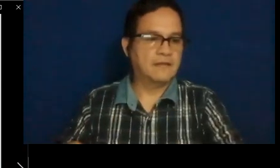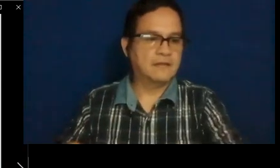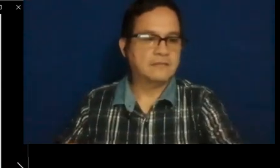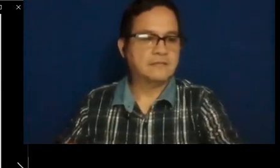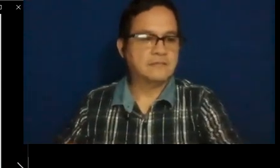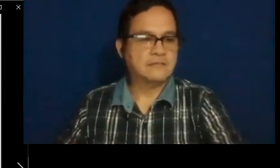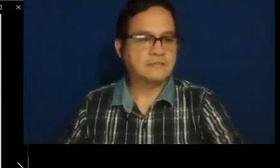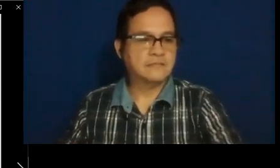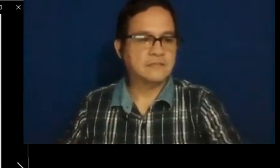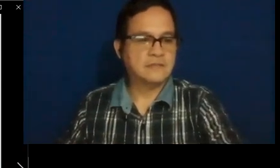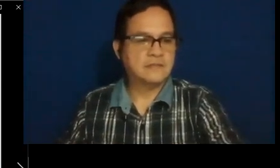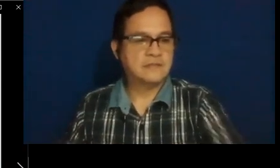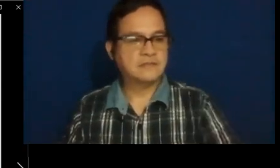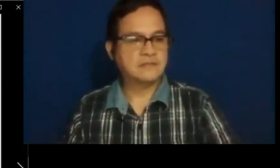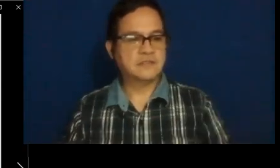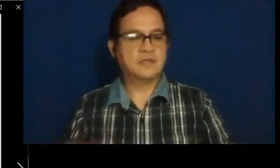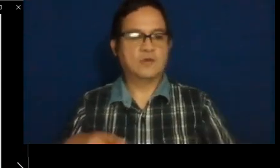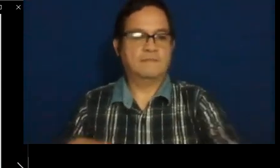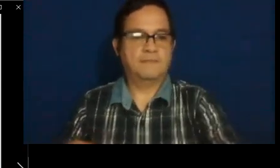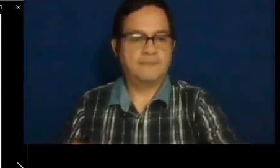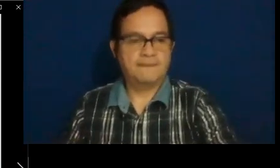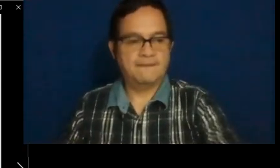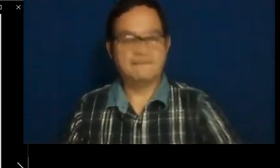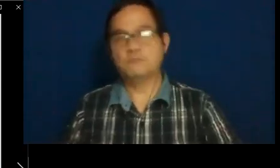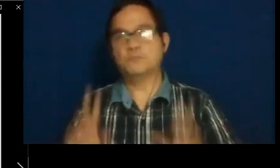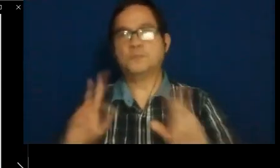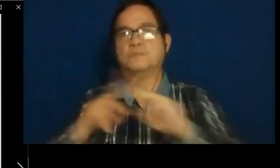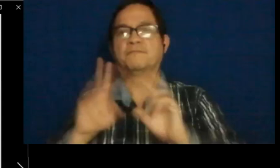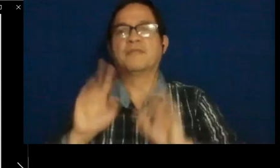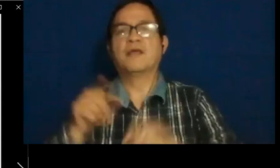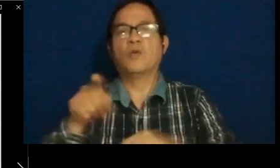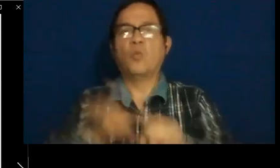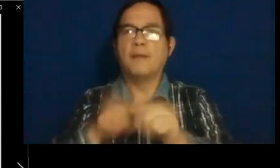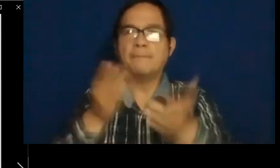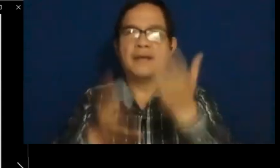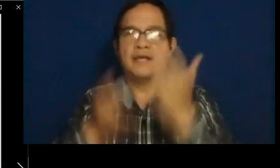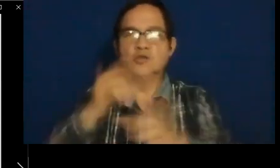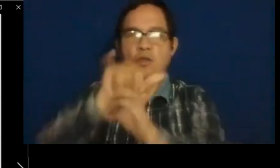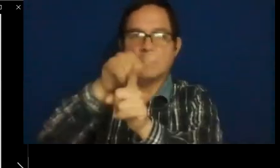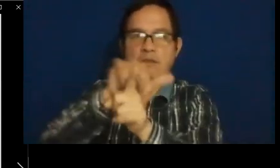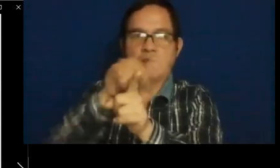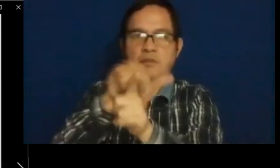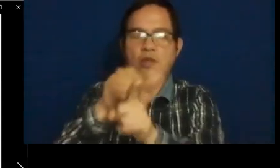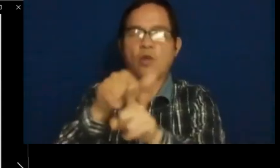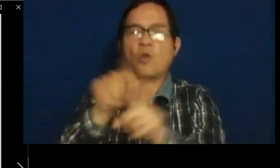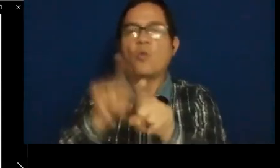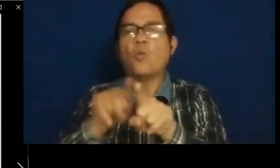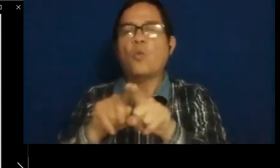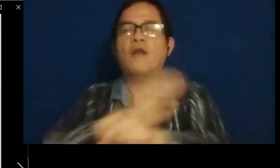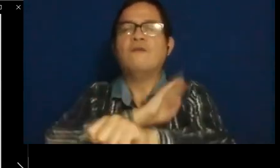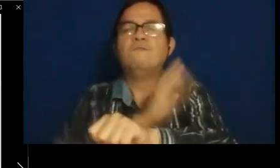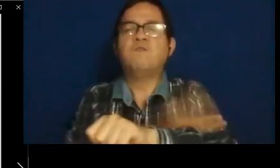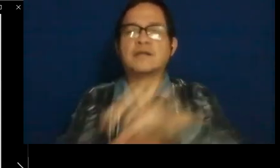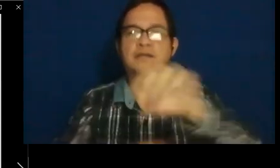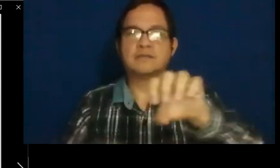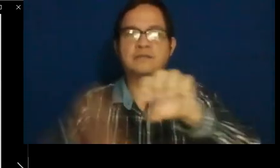de fuerzas gracias a que el peso va a ser igual a la normal. Bien, este es el juego de fuerzas que intervienen en nuestra masa